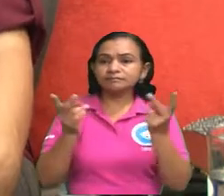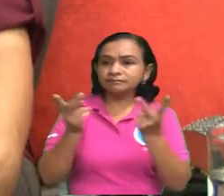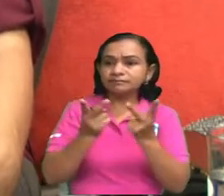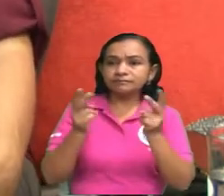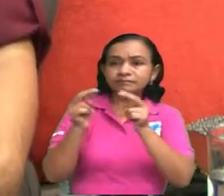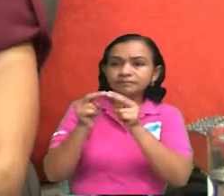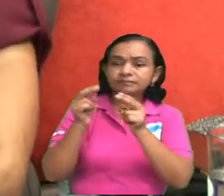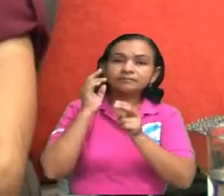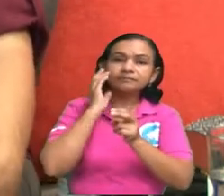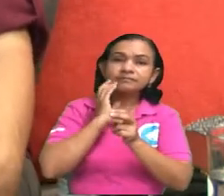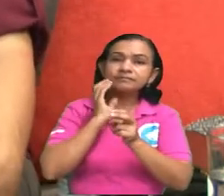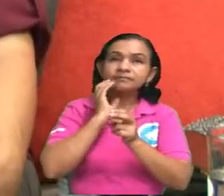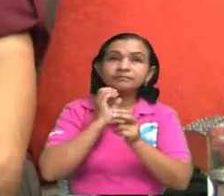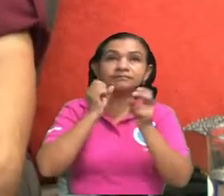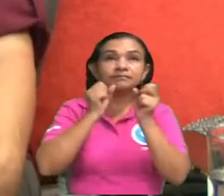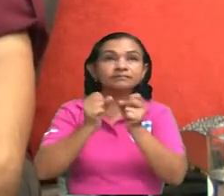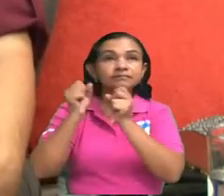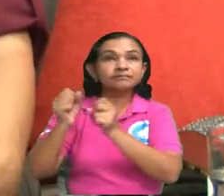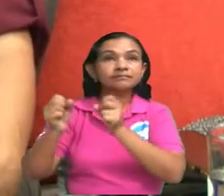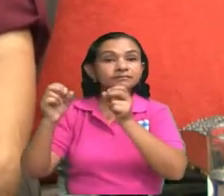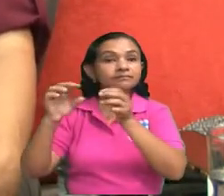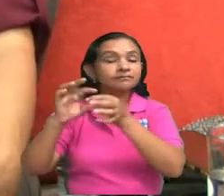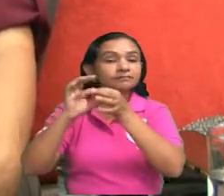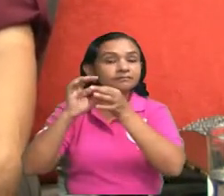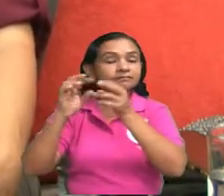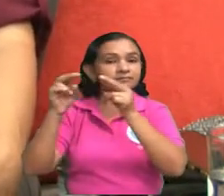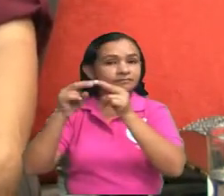compartió con estos grandes héroes.